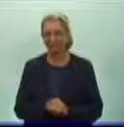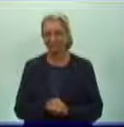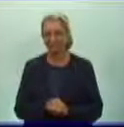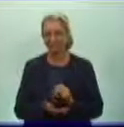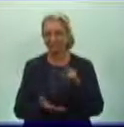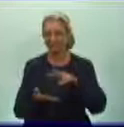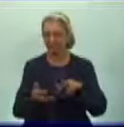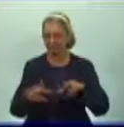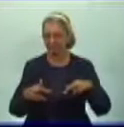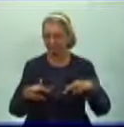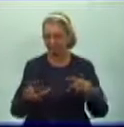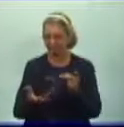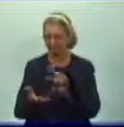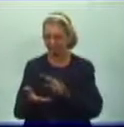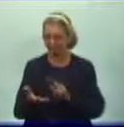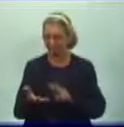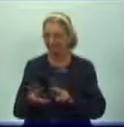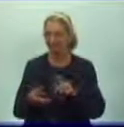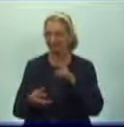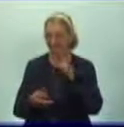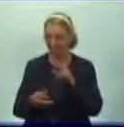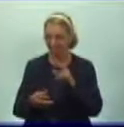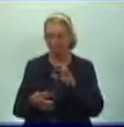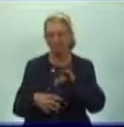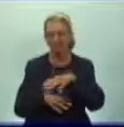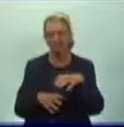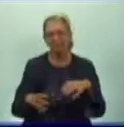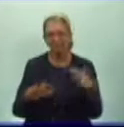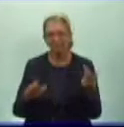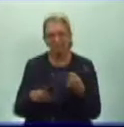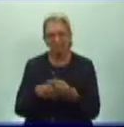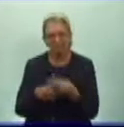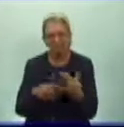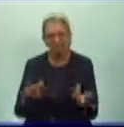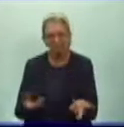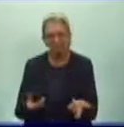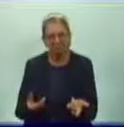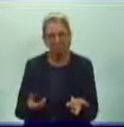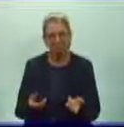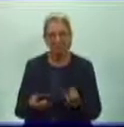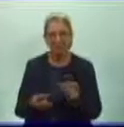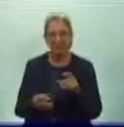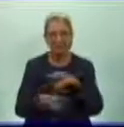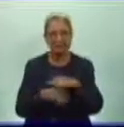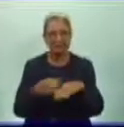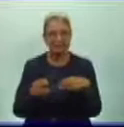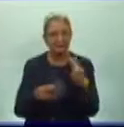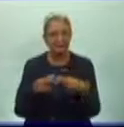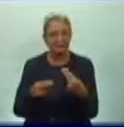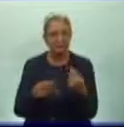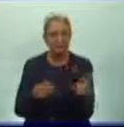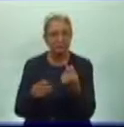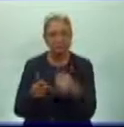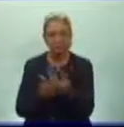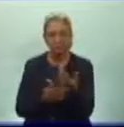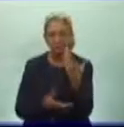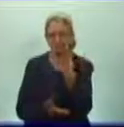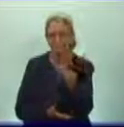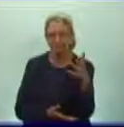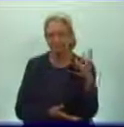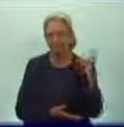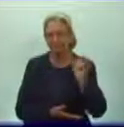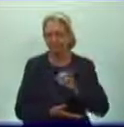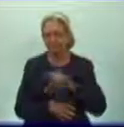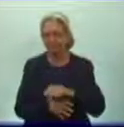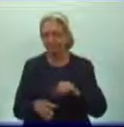Lee el texto y responde. ¿Qué animales se mencionan en la lectura? ¿Qué hicieron un día los animales del bosque? Recuerden que